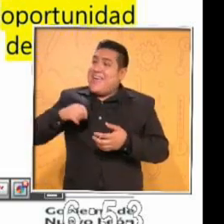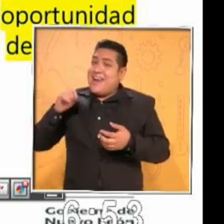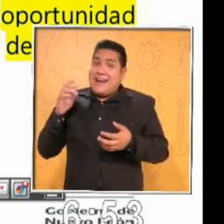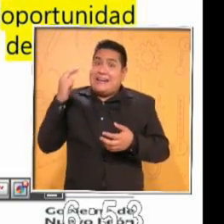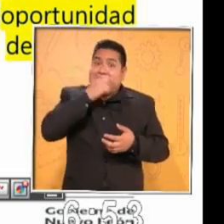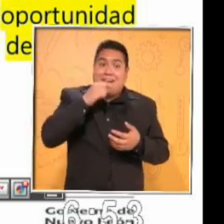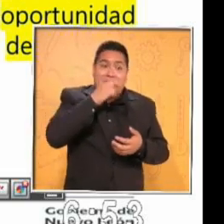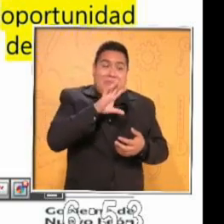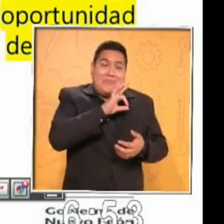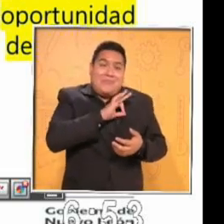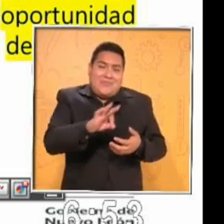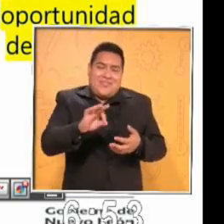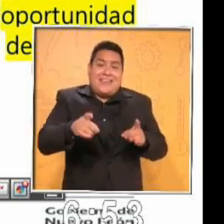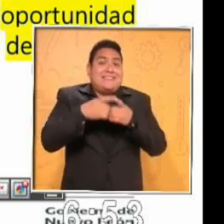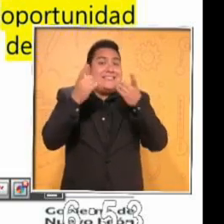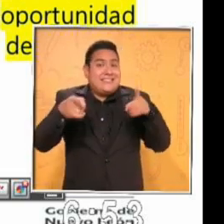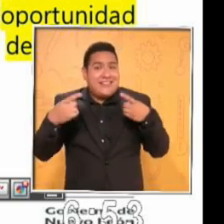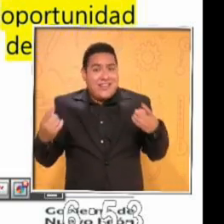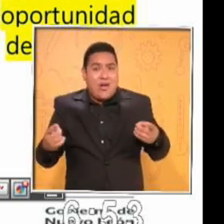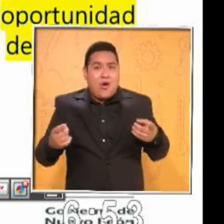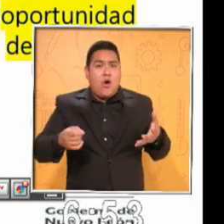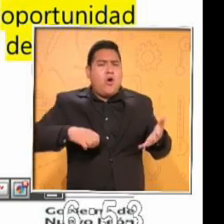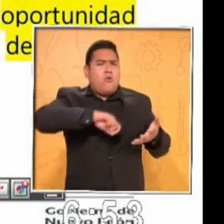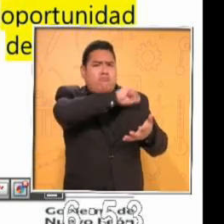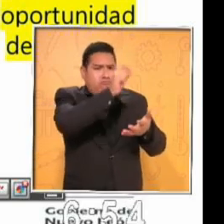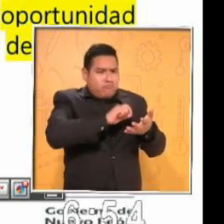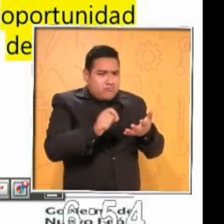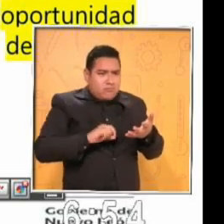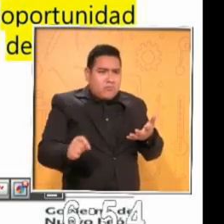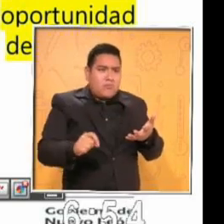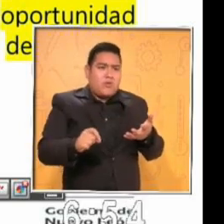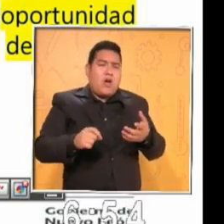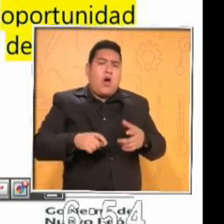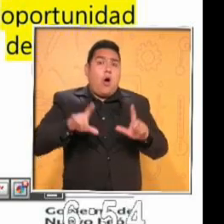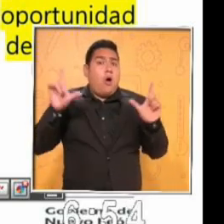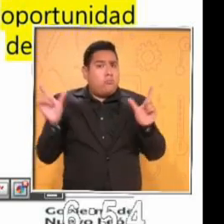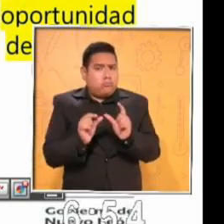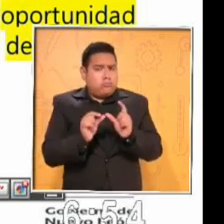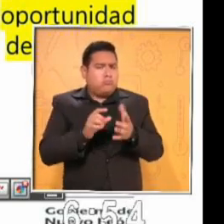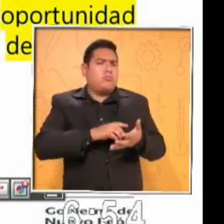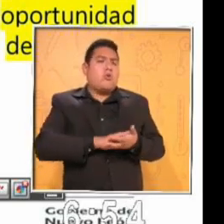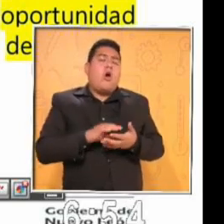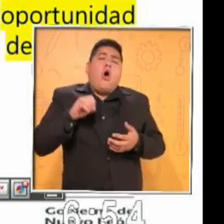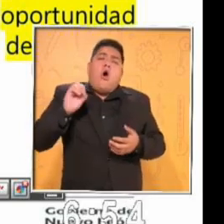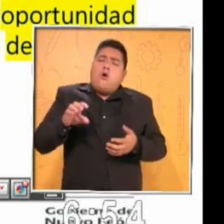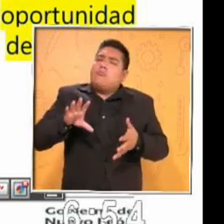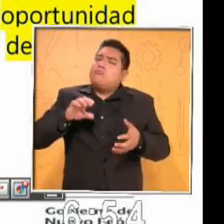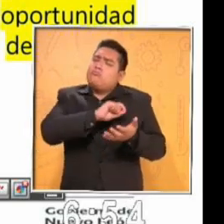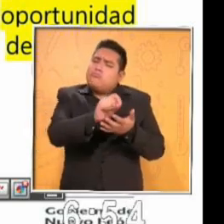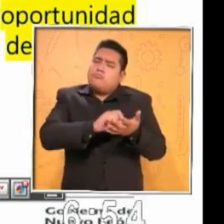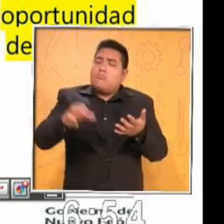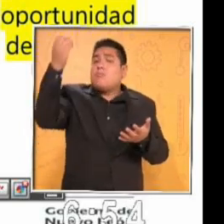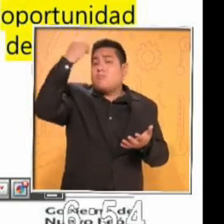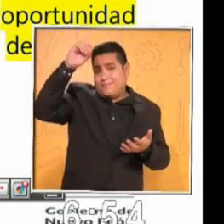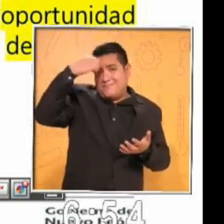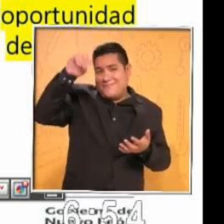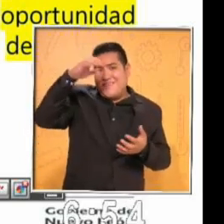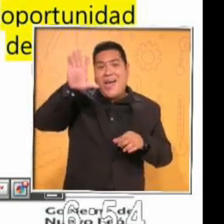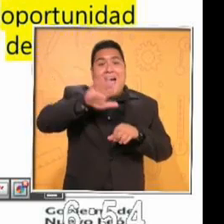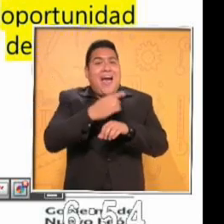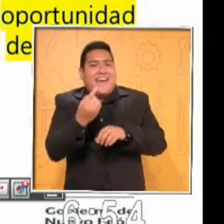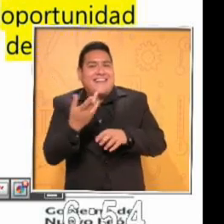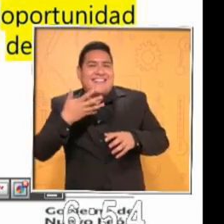minutos podrías desarrollar un ensayo, una monografía o un artículo de opinión,